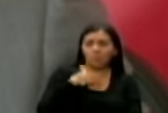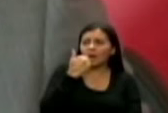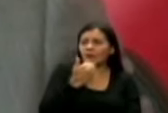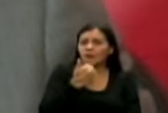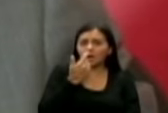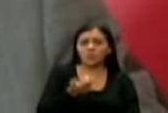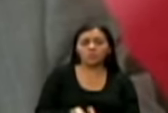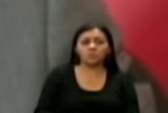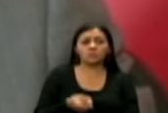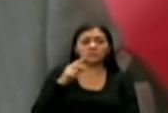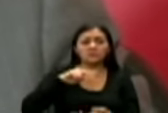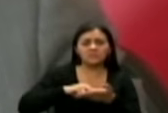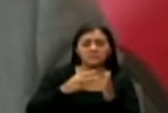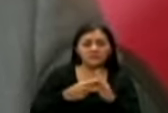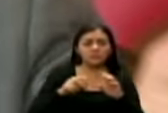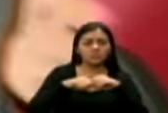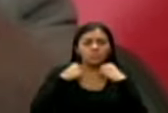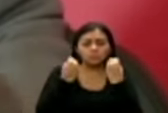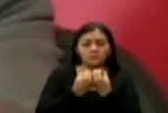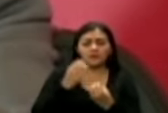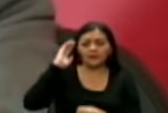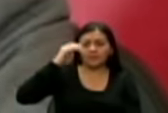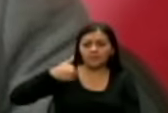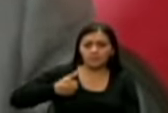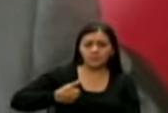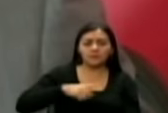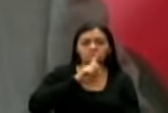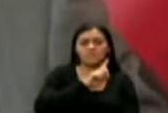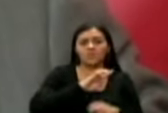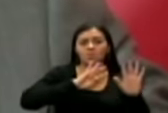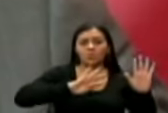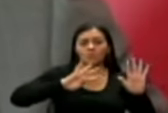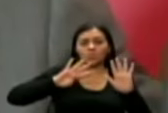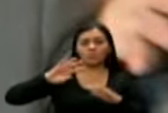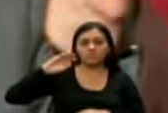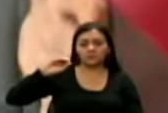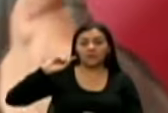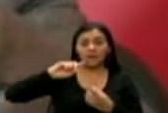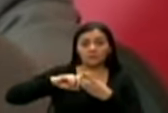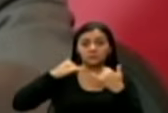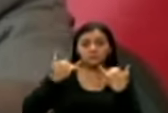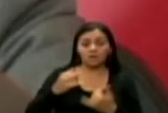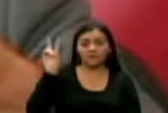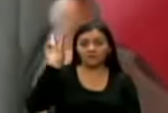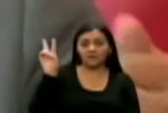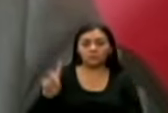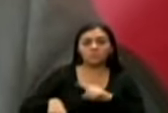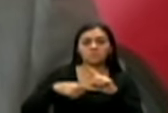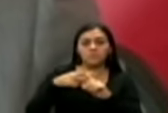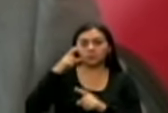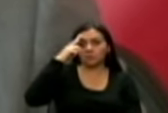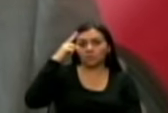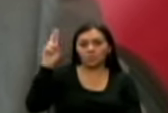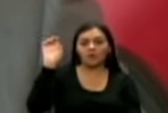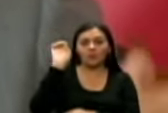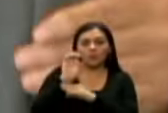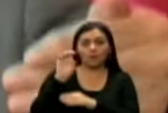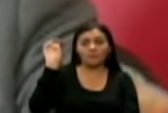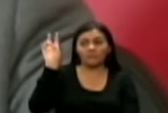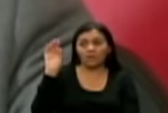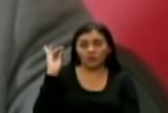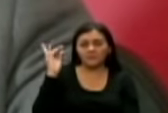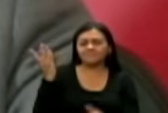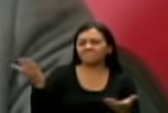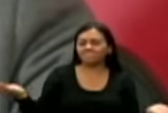el cuadro social de Argentina en los 90 y ahora de Venezuela, de Brasil, de Uruguay, de Ecuador, de Bolivia. Eso hasta